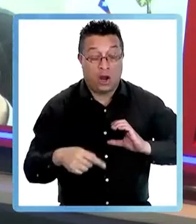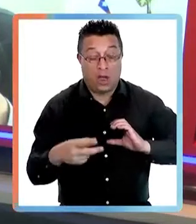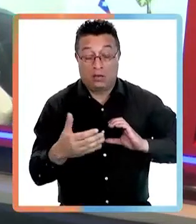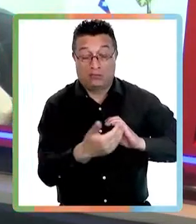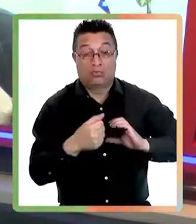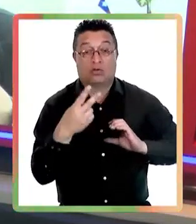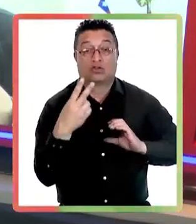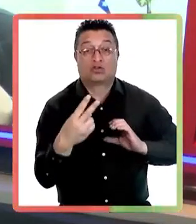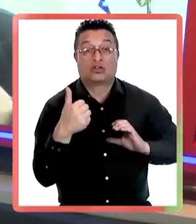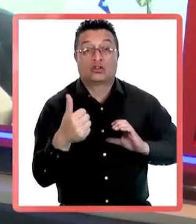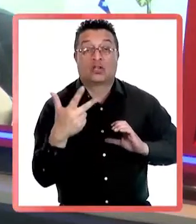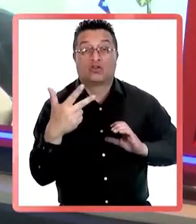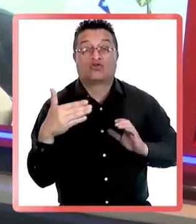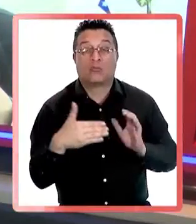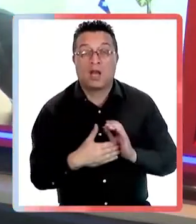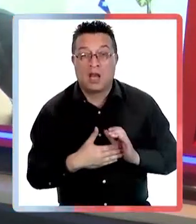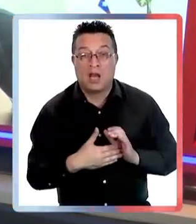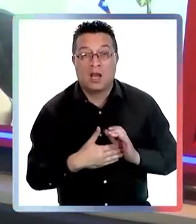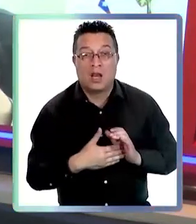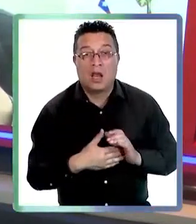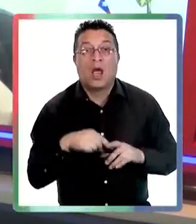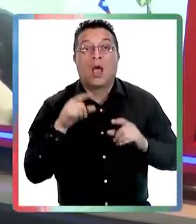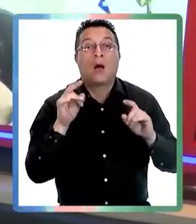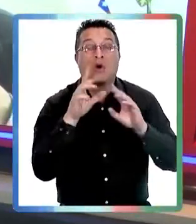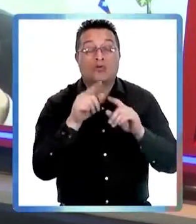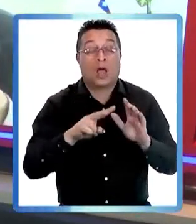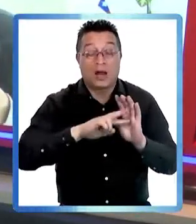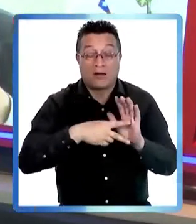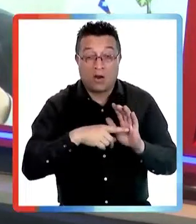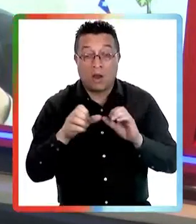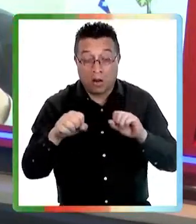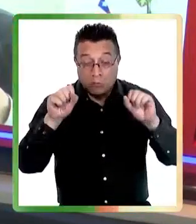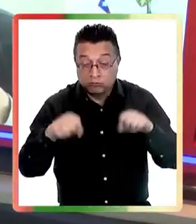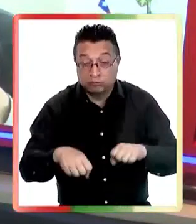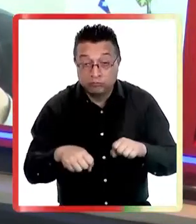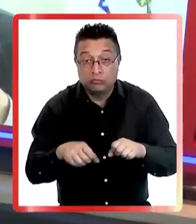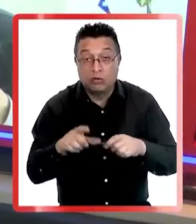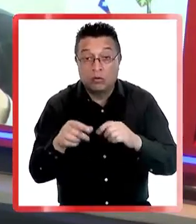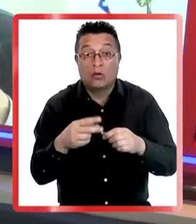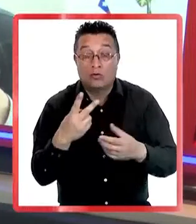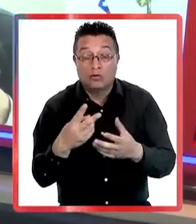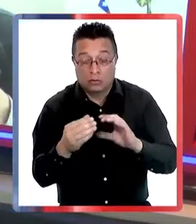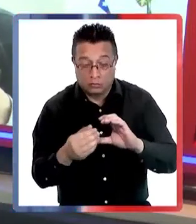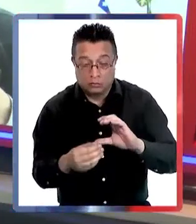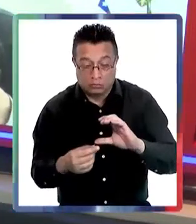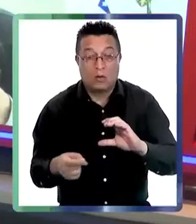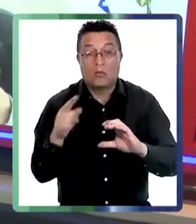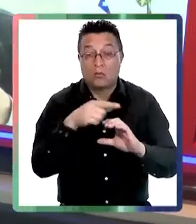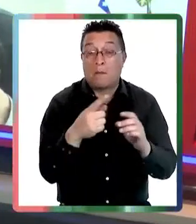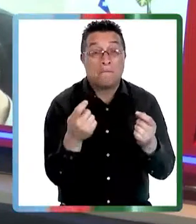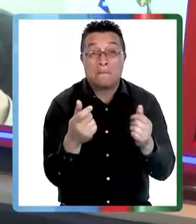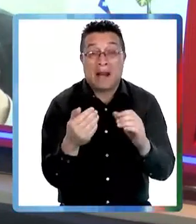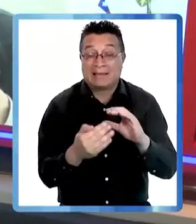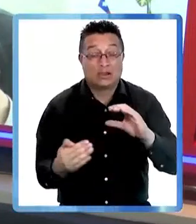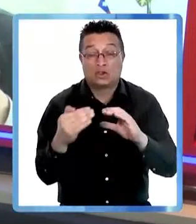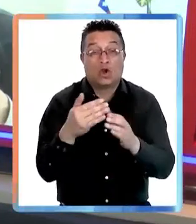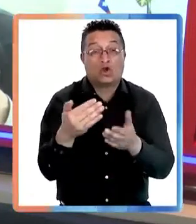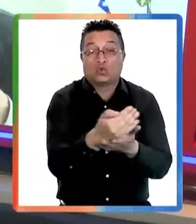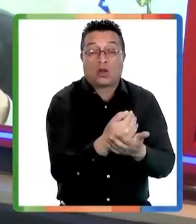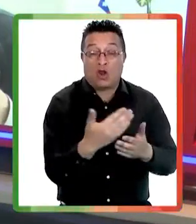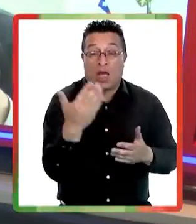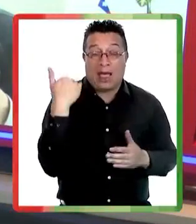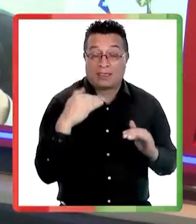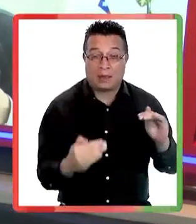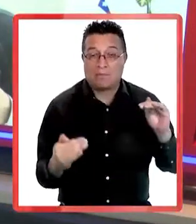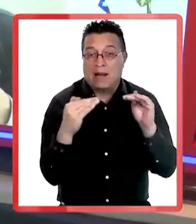jubila con 268.000. Pero si aplicamos el efecto de esta reforma, si esto se aprueba tal como está, va a tener una pensión muy similar al sueldo